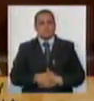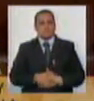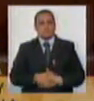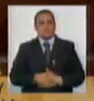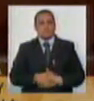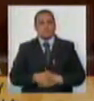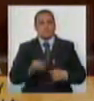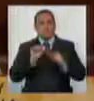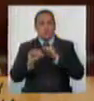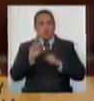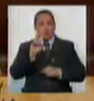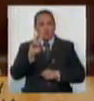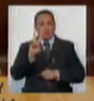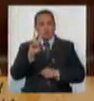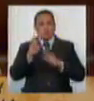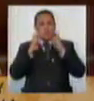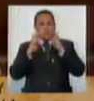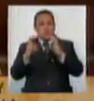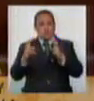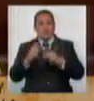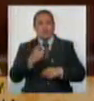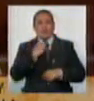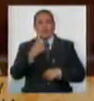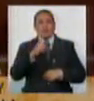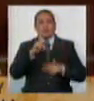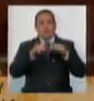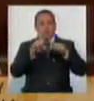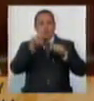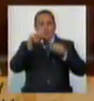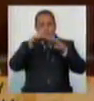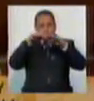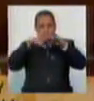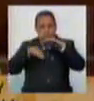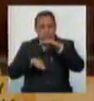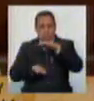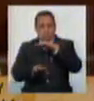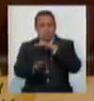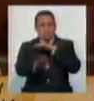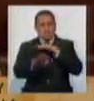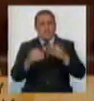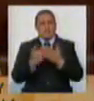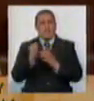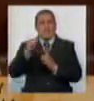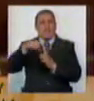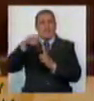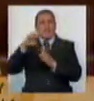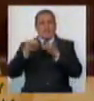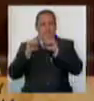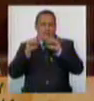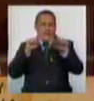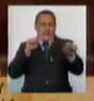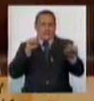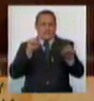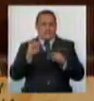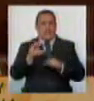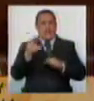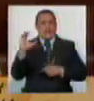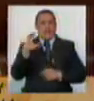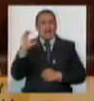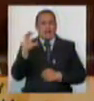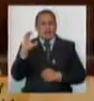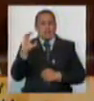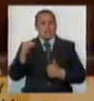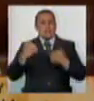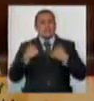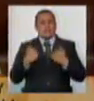La línea 2 será un metro subterráneo que unirá el distrito de Ate con el Callao y atravesará